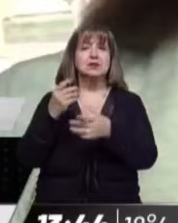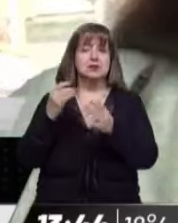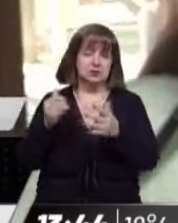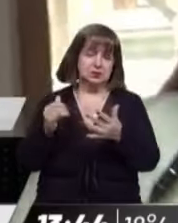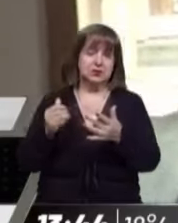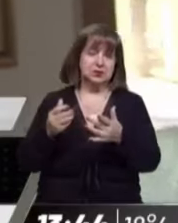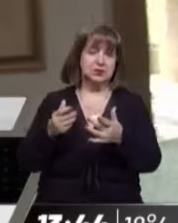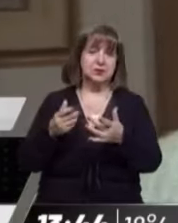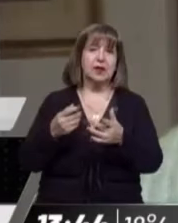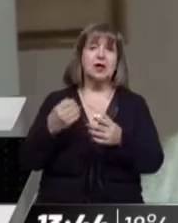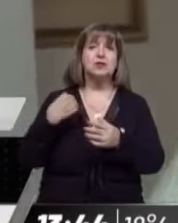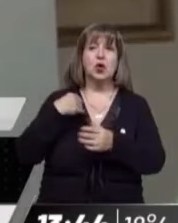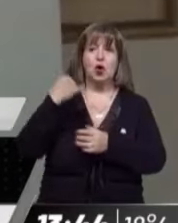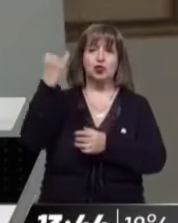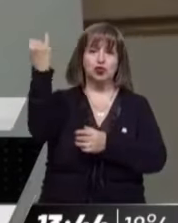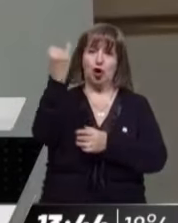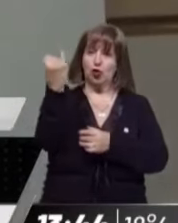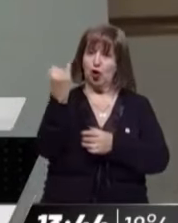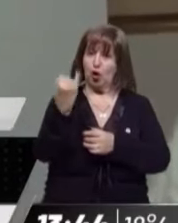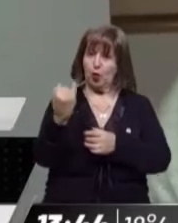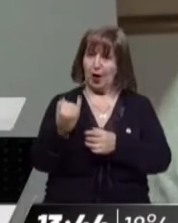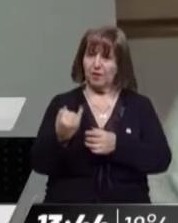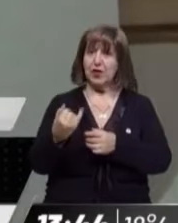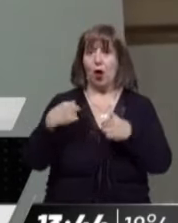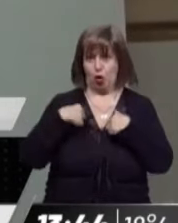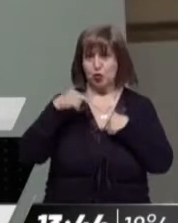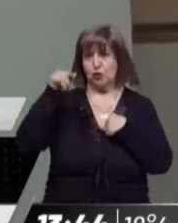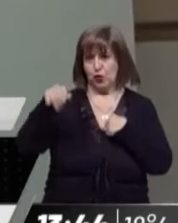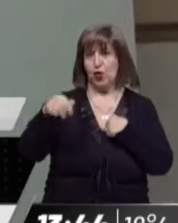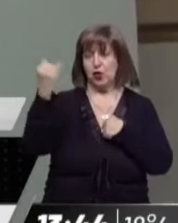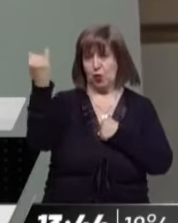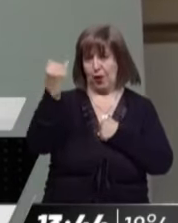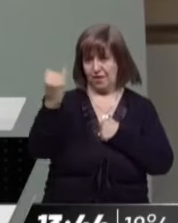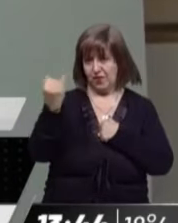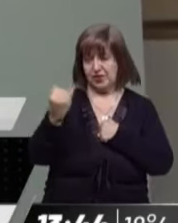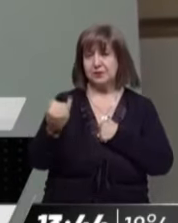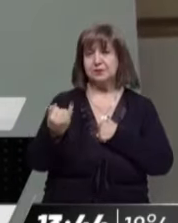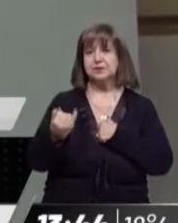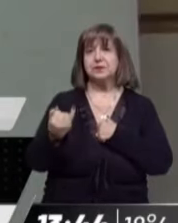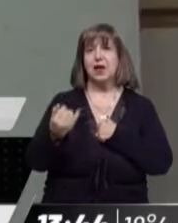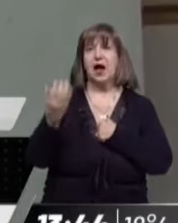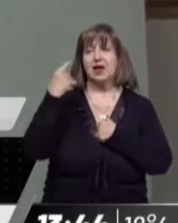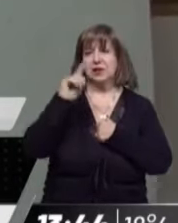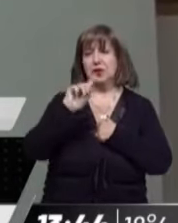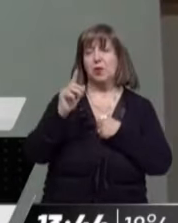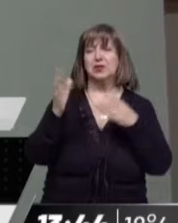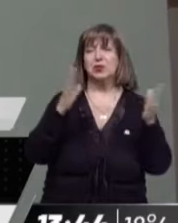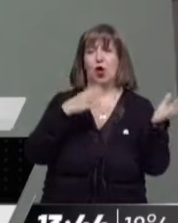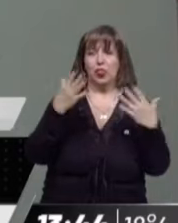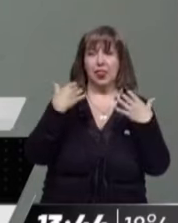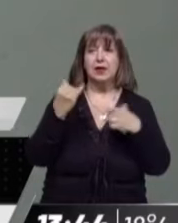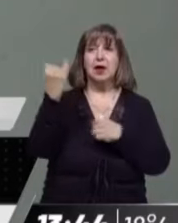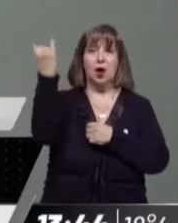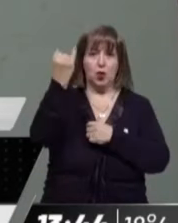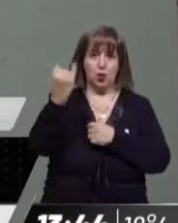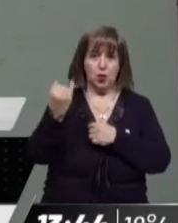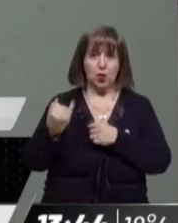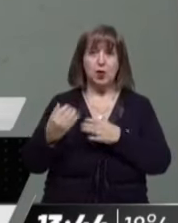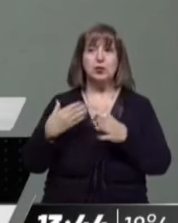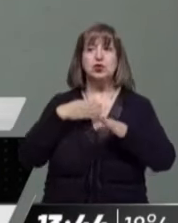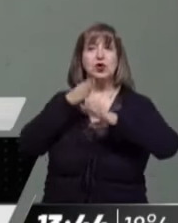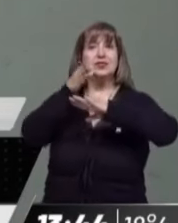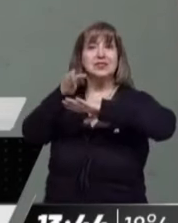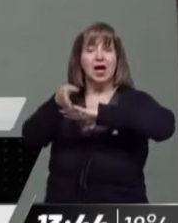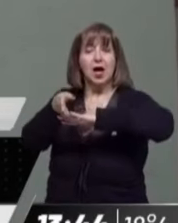nosotros vamos todos los jueves al hospital hoy vamos a ir Ho porque ayer este estuvo el sonda a charlar con las madres de la residencia de